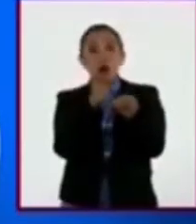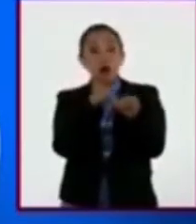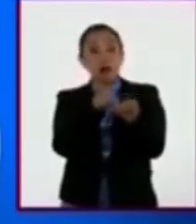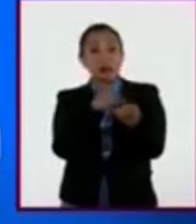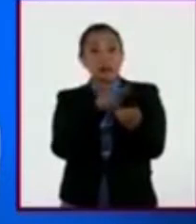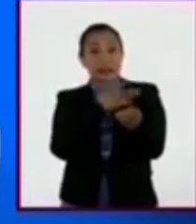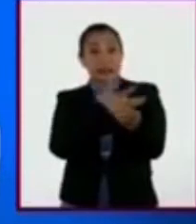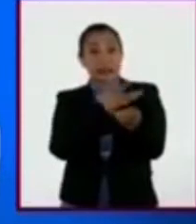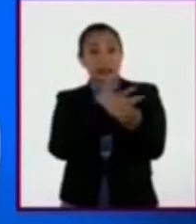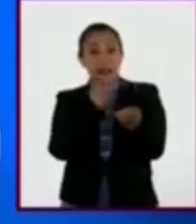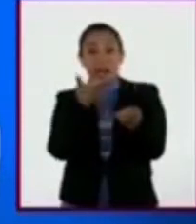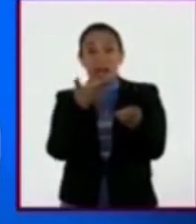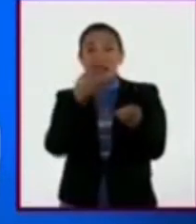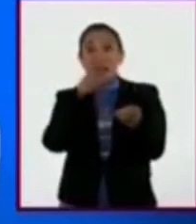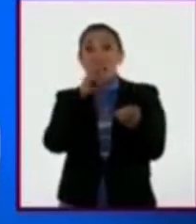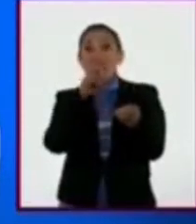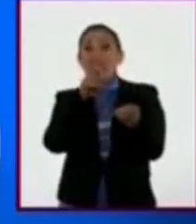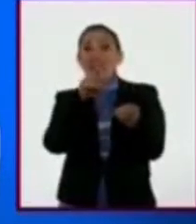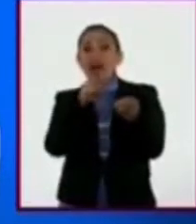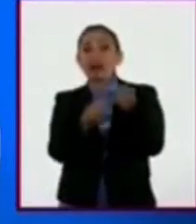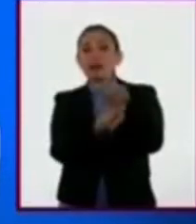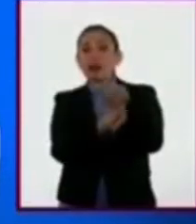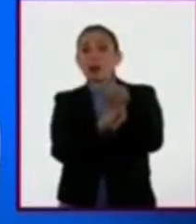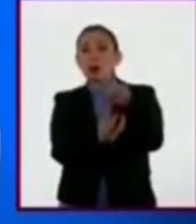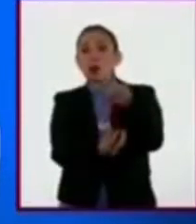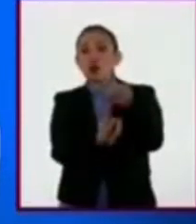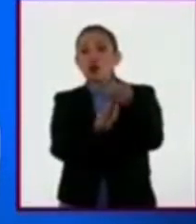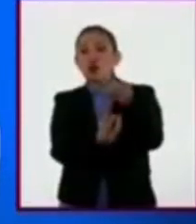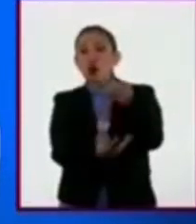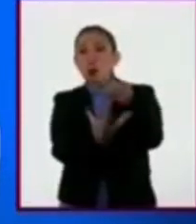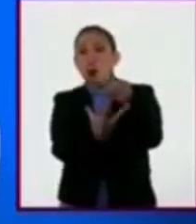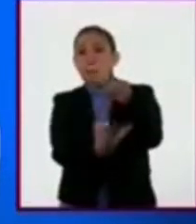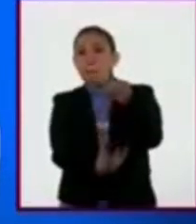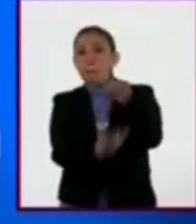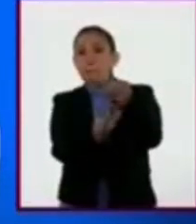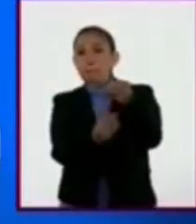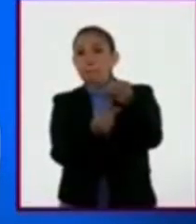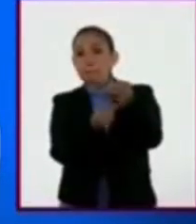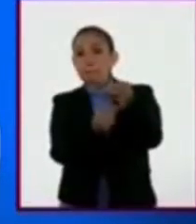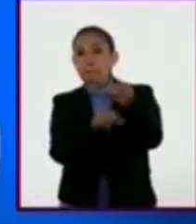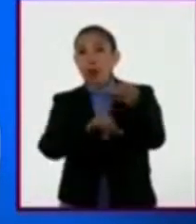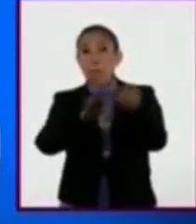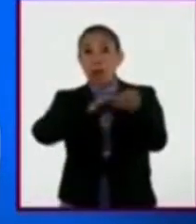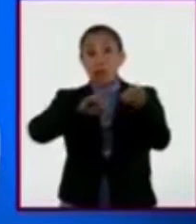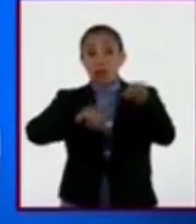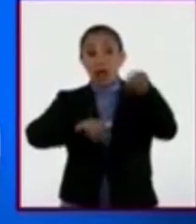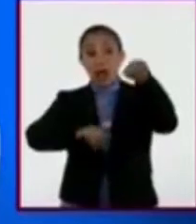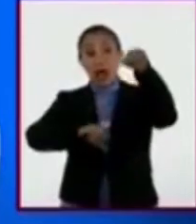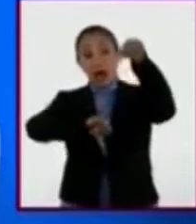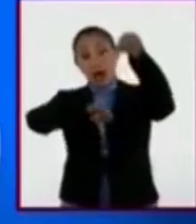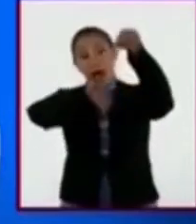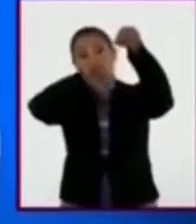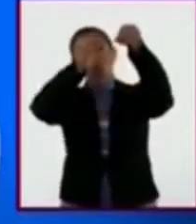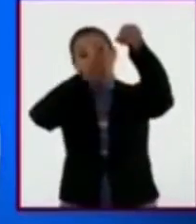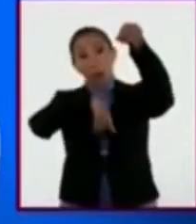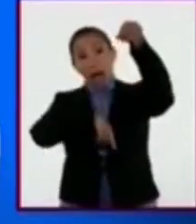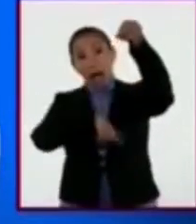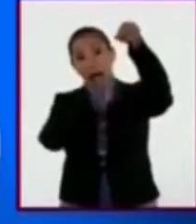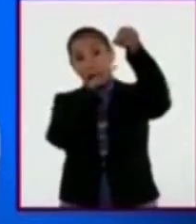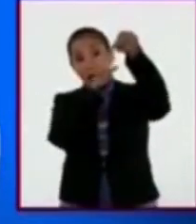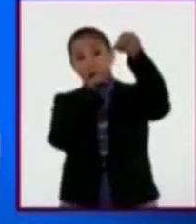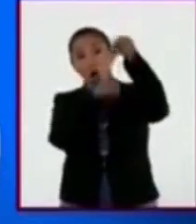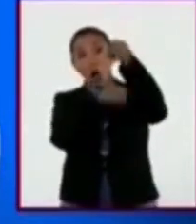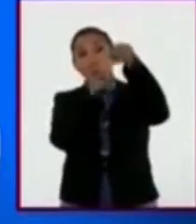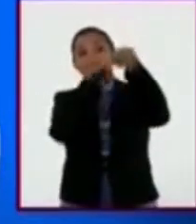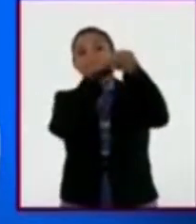acción de la gravedad que lo tiene en su lugar. Sin embargo, mientras más altura tenga ese cuerpo en